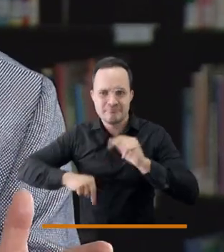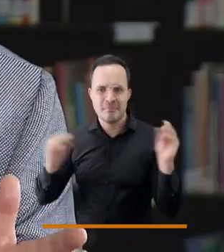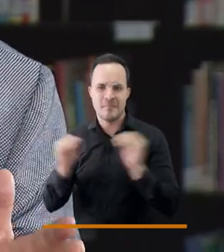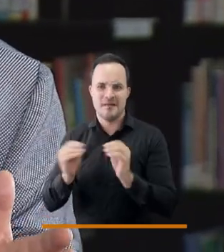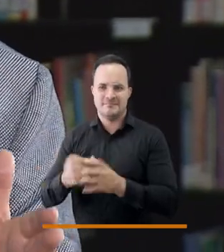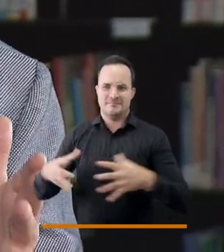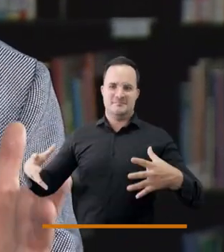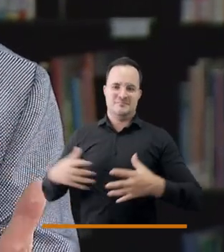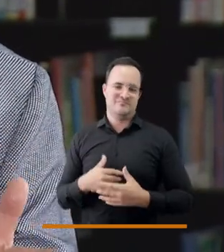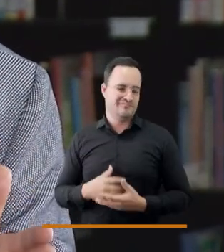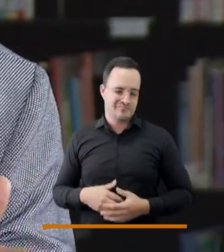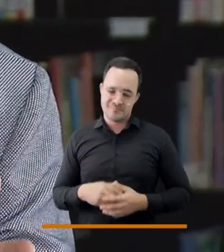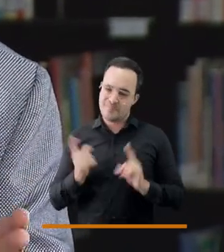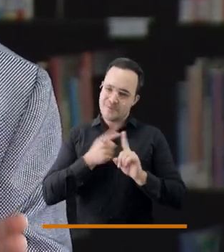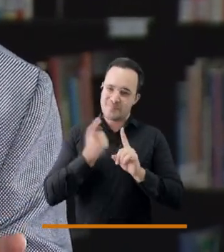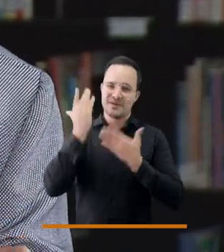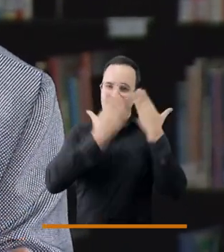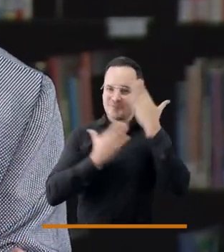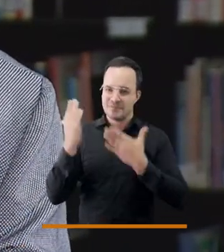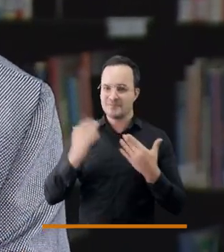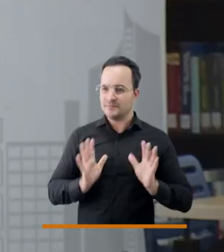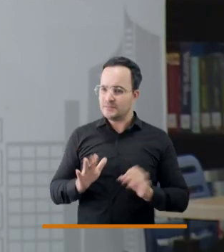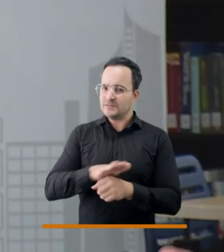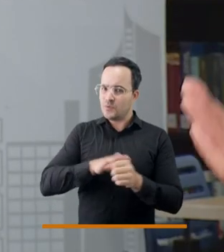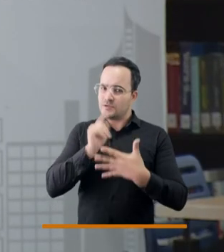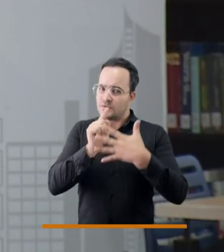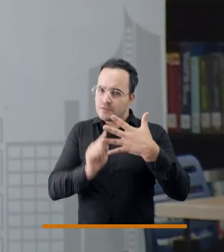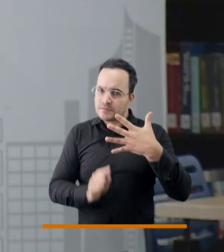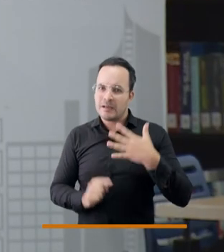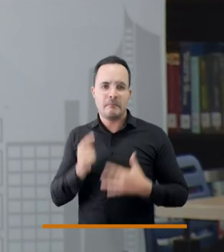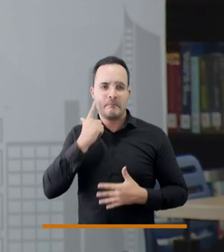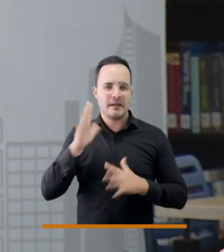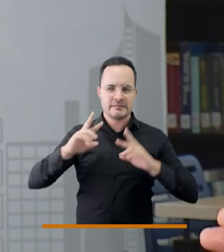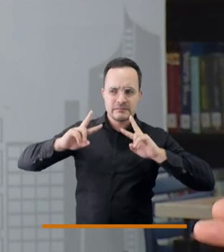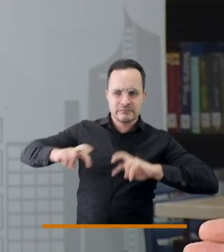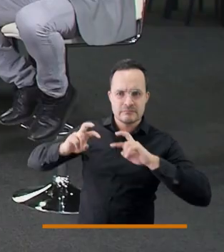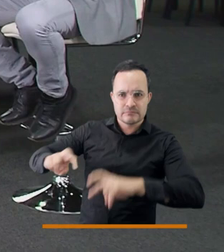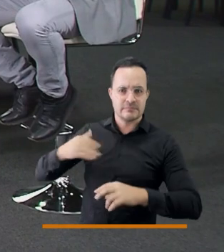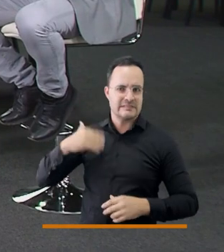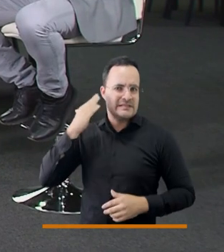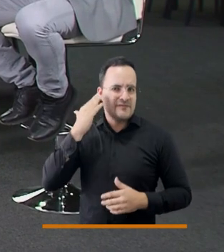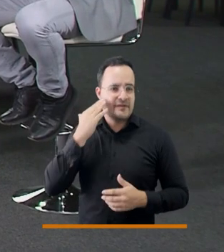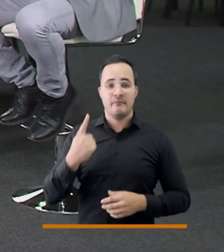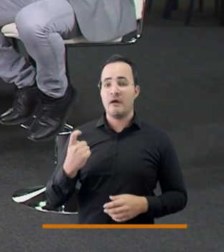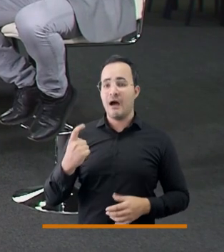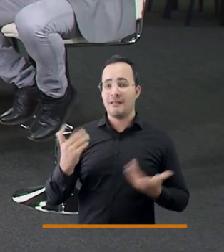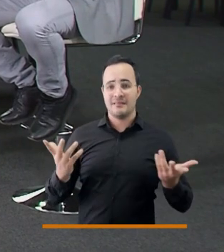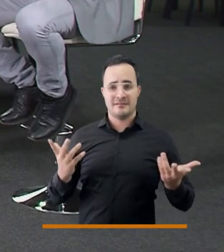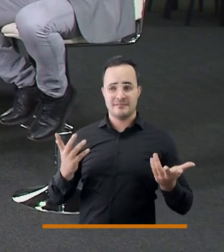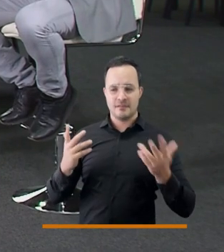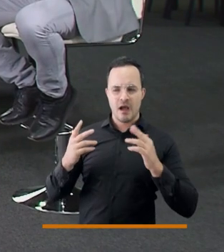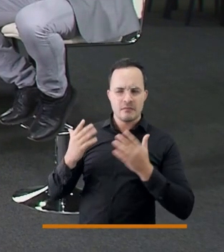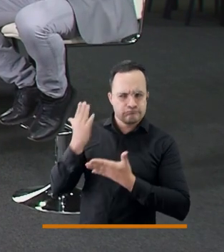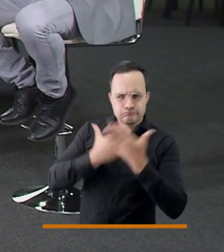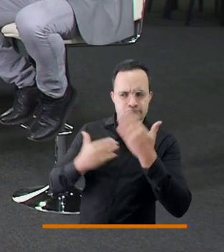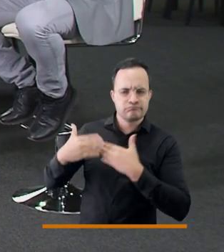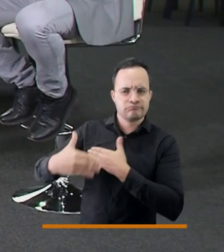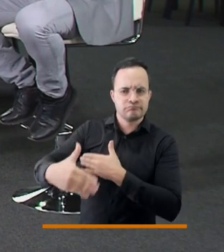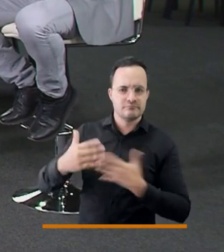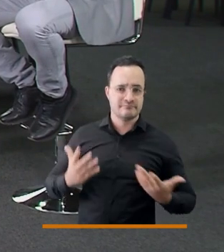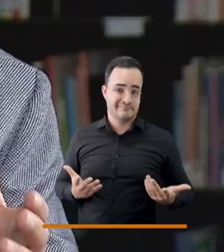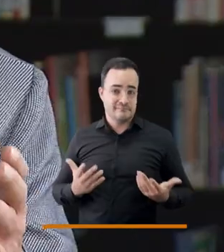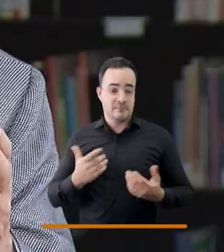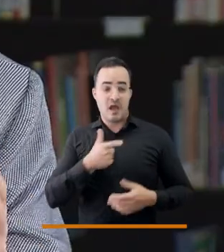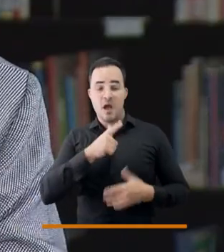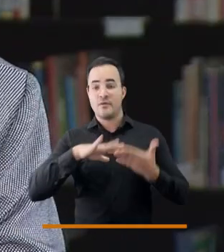condiciones que hay que evaluar en este tipo de proyecto, que no se han evaluado los impactos que va a tener, por ejemplo, en una